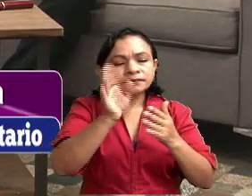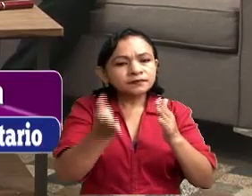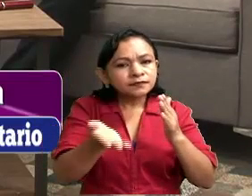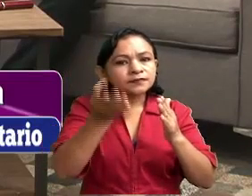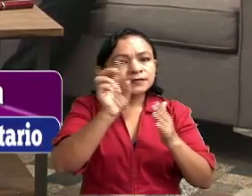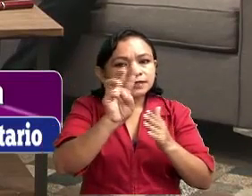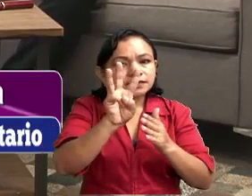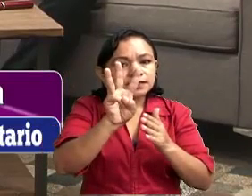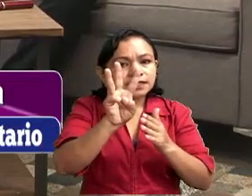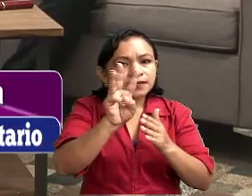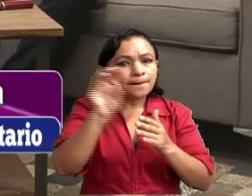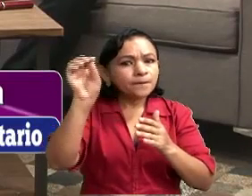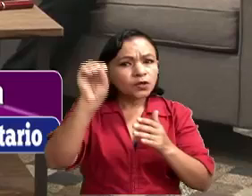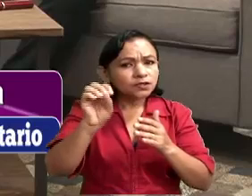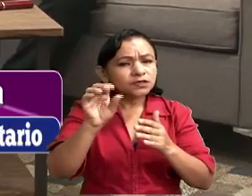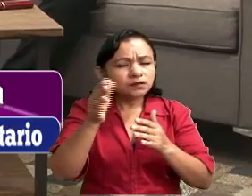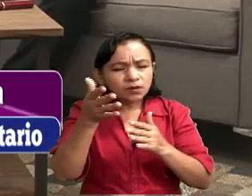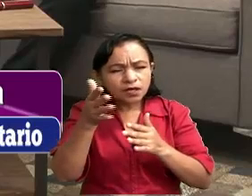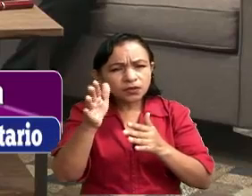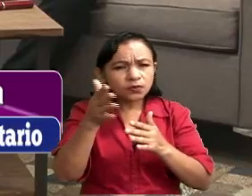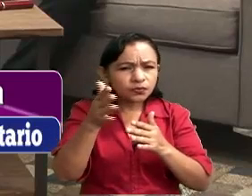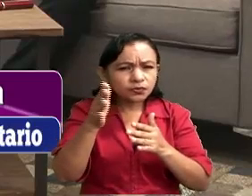del 3%. Esto,